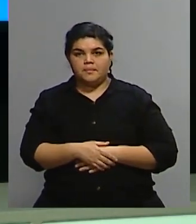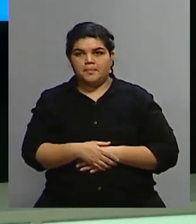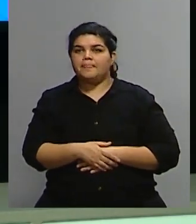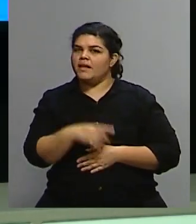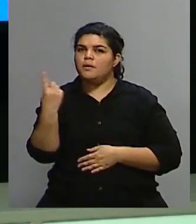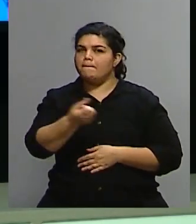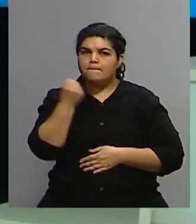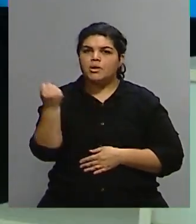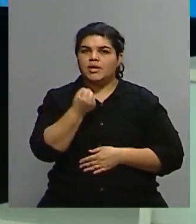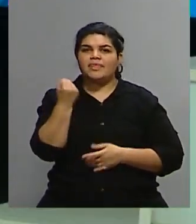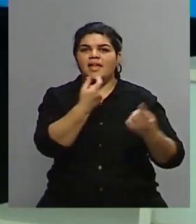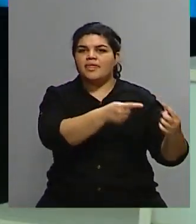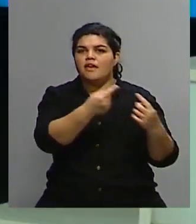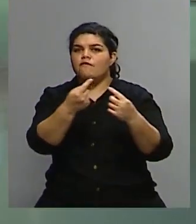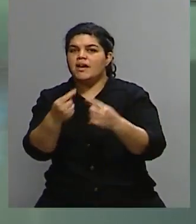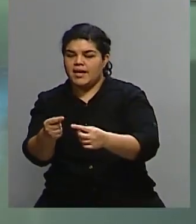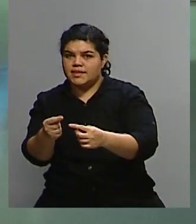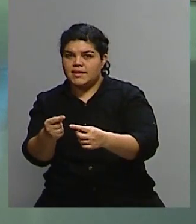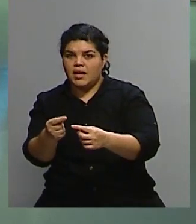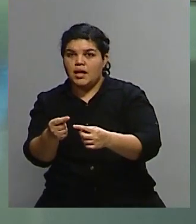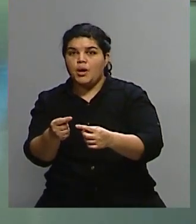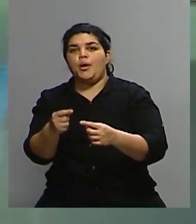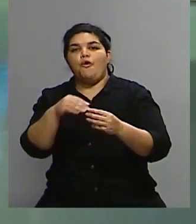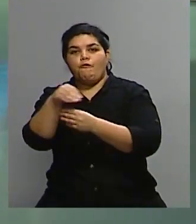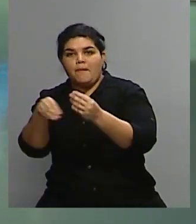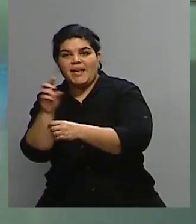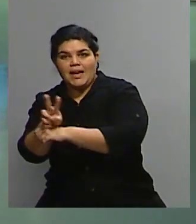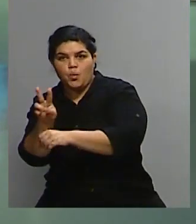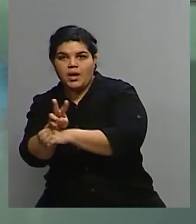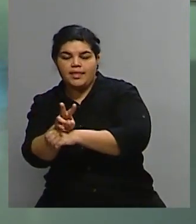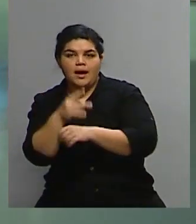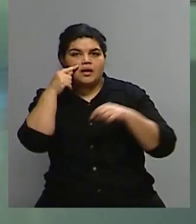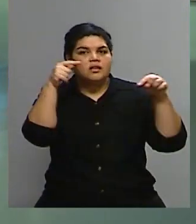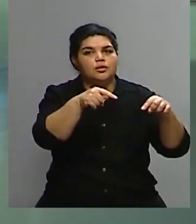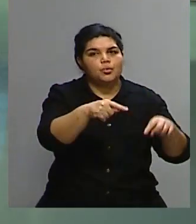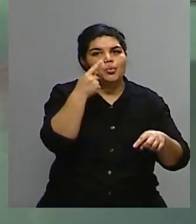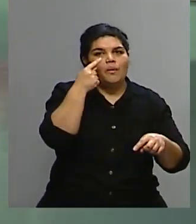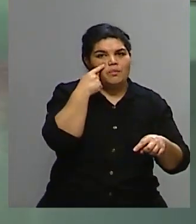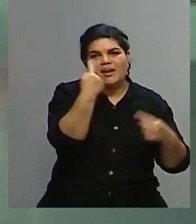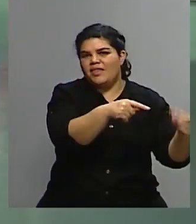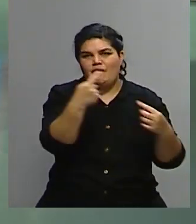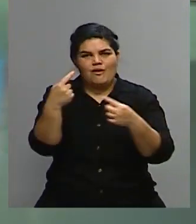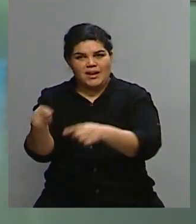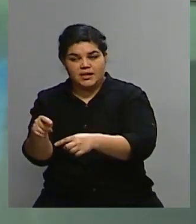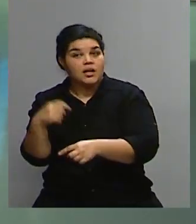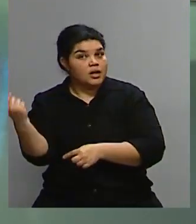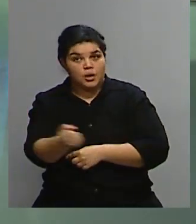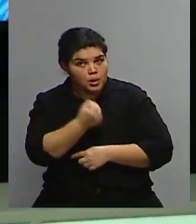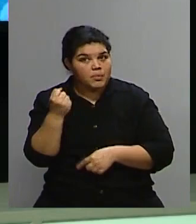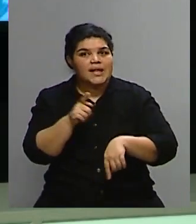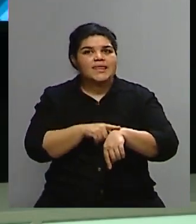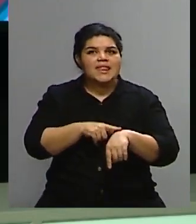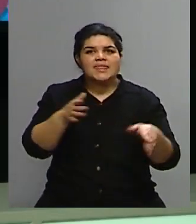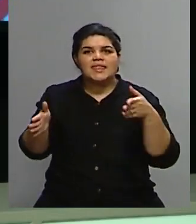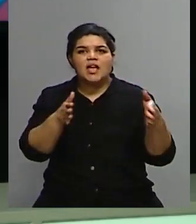diferencias. Exactamente, porque también eso ayuda a que uno empiece a amigarse con esta etapa, ¿no? Con